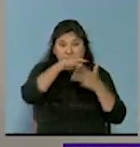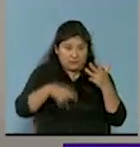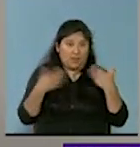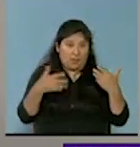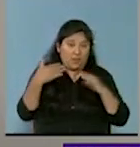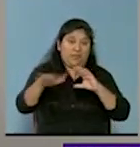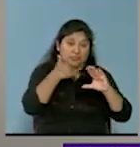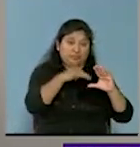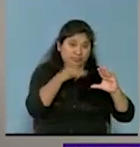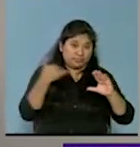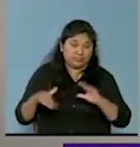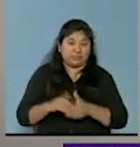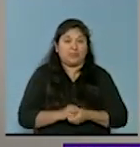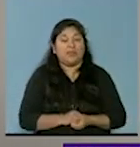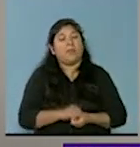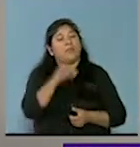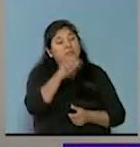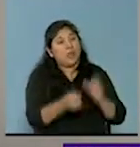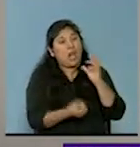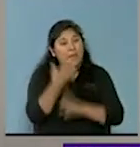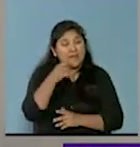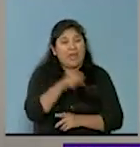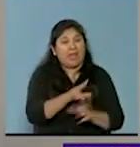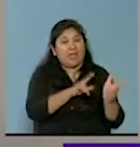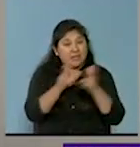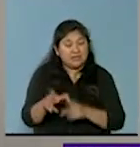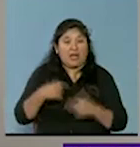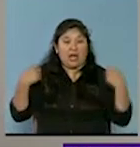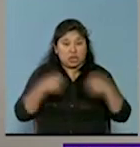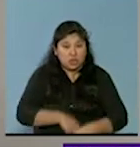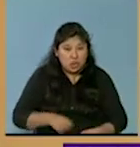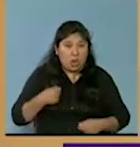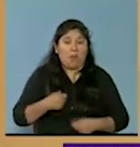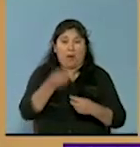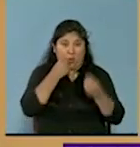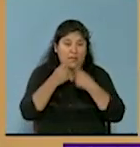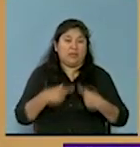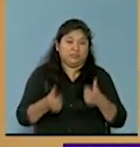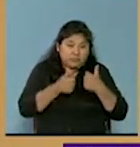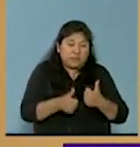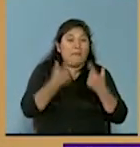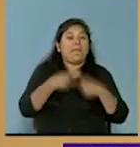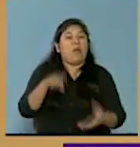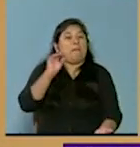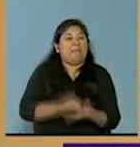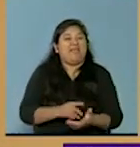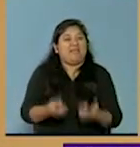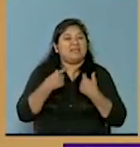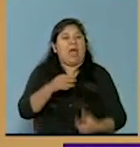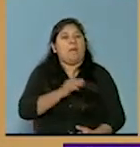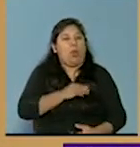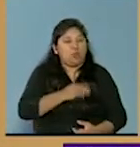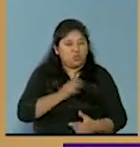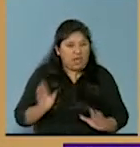obviamente por este por este frío y alimentos necesitan voluntarios si realmente los voluntarios son fundamentales para nosotros